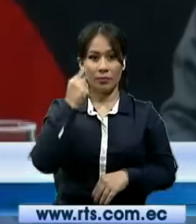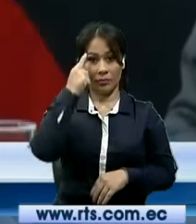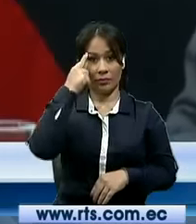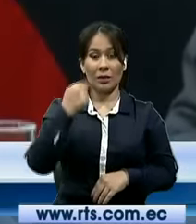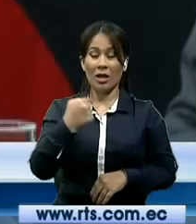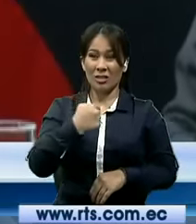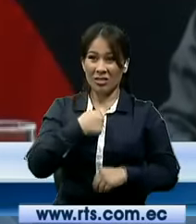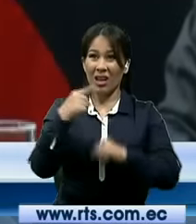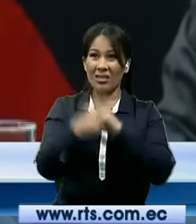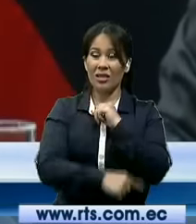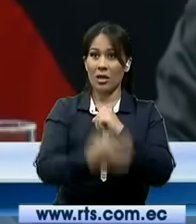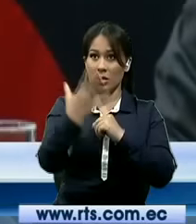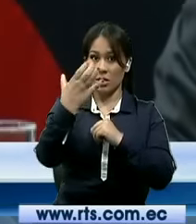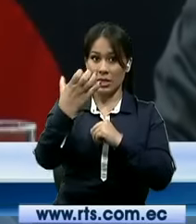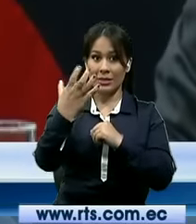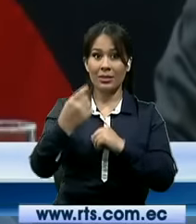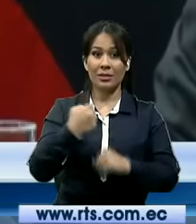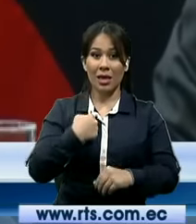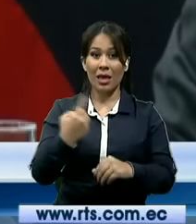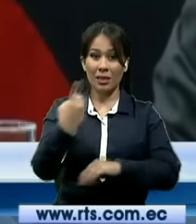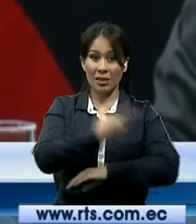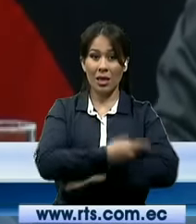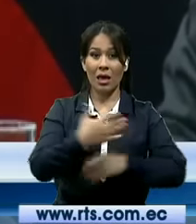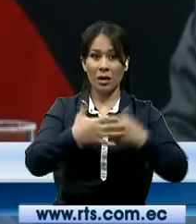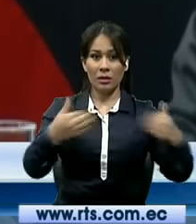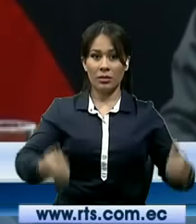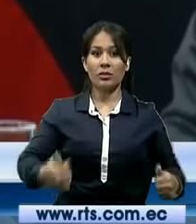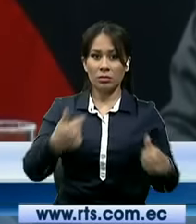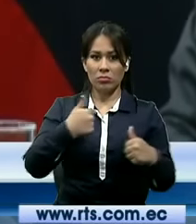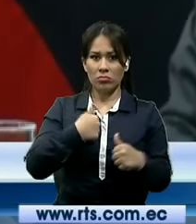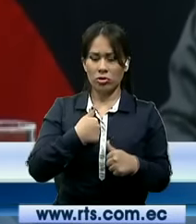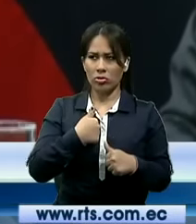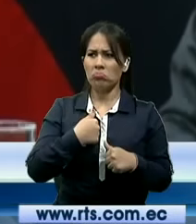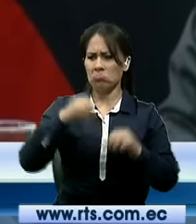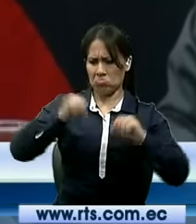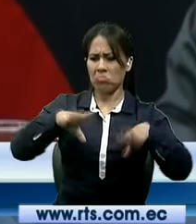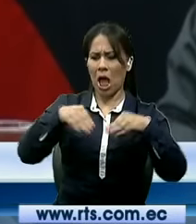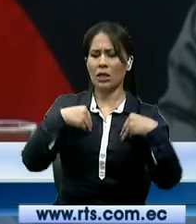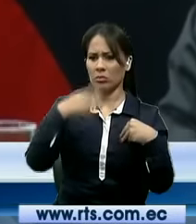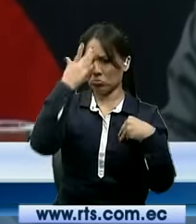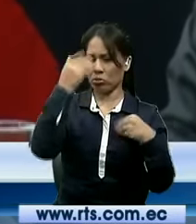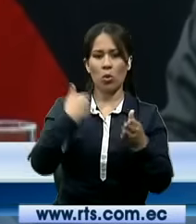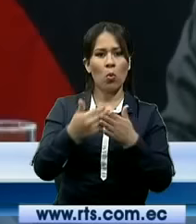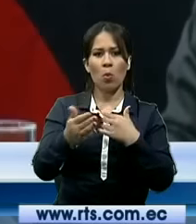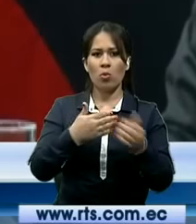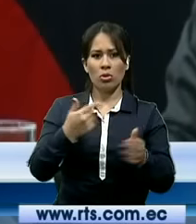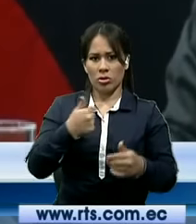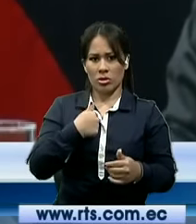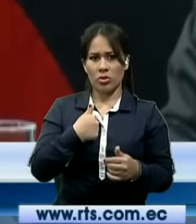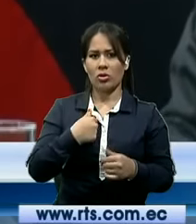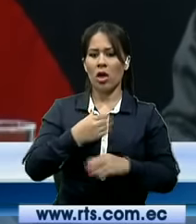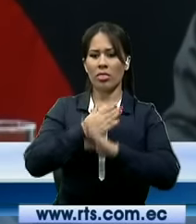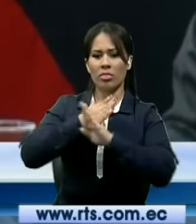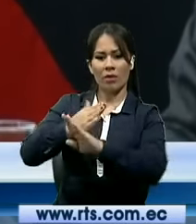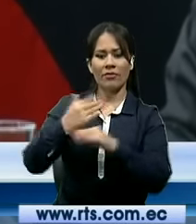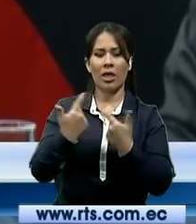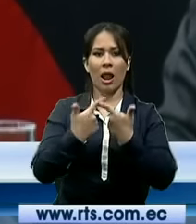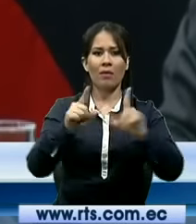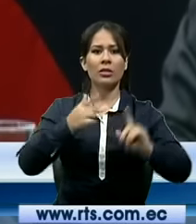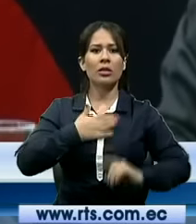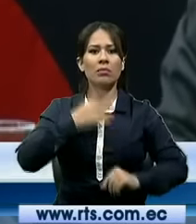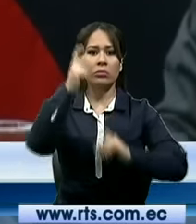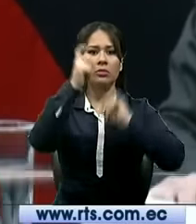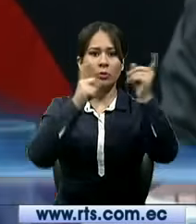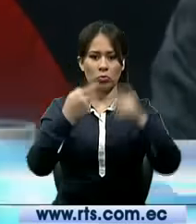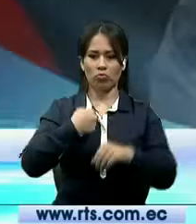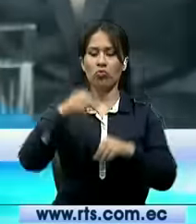por defender la libertad de expresión y los principios y valores de la democracia, pues con mucha